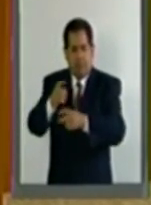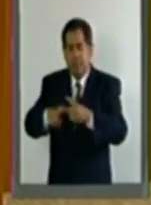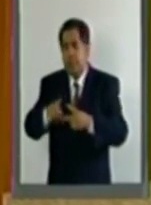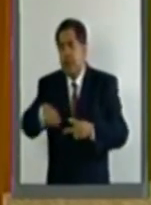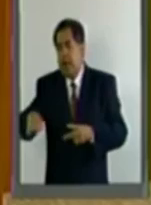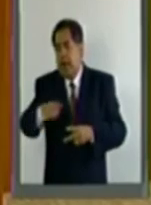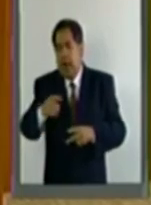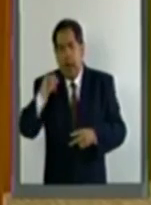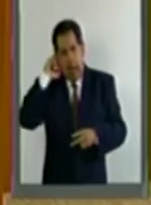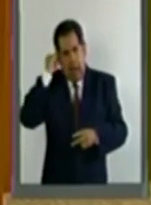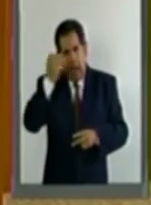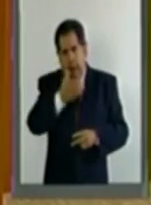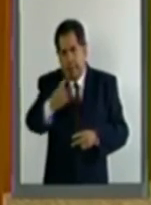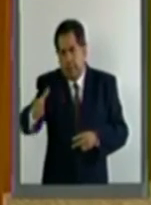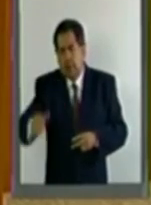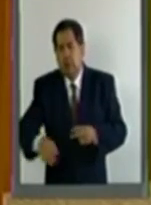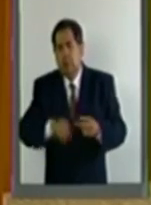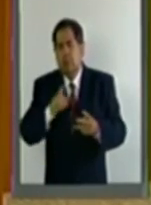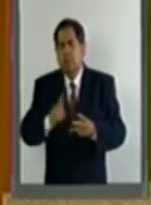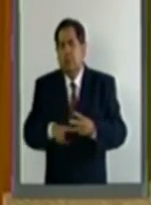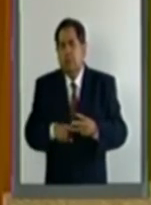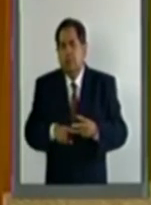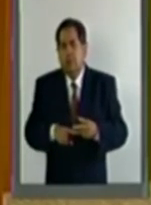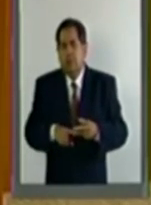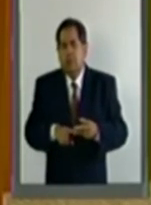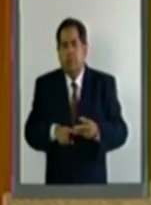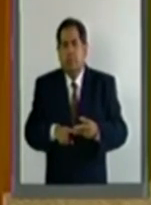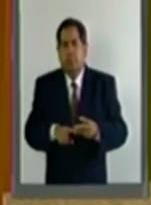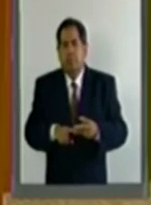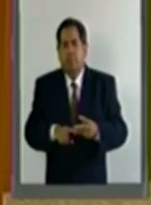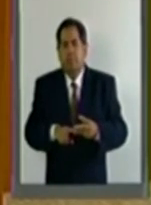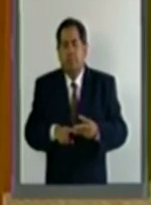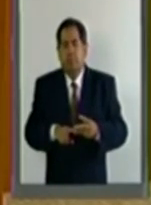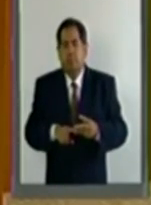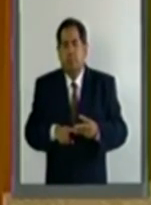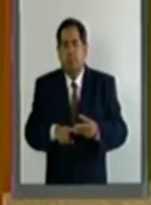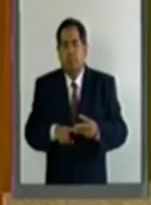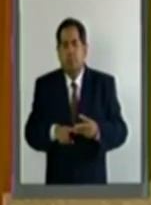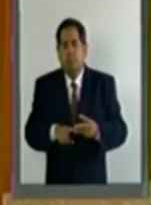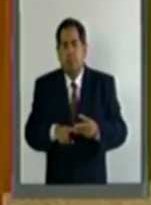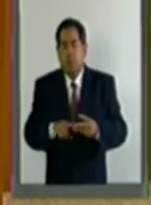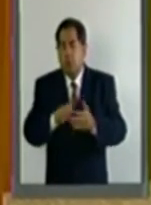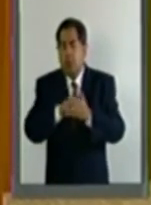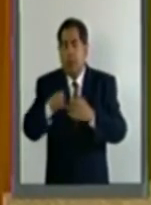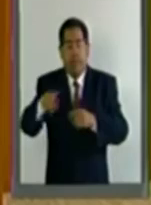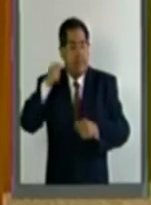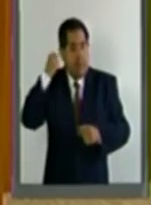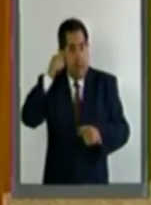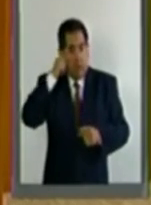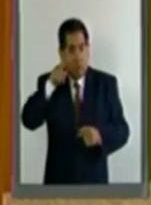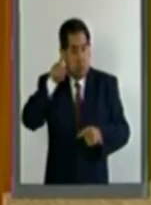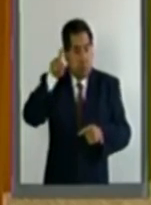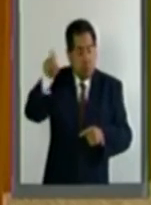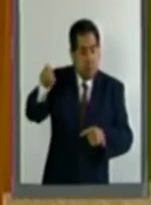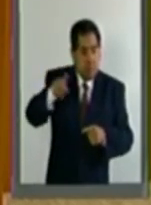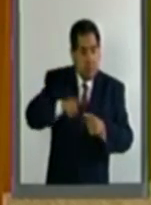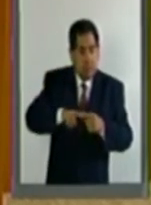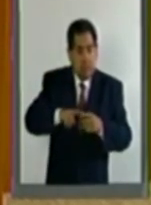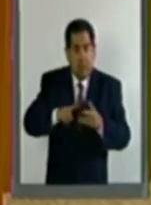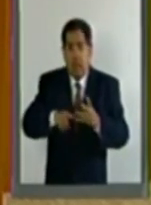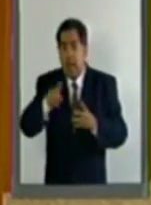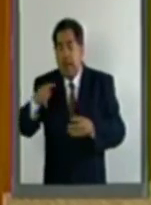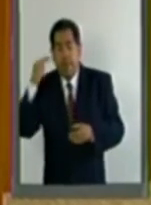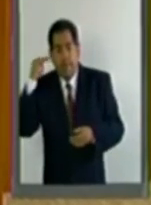campesinos, que a los que lejos en Tabasco, lejos